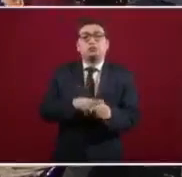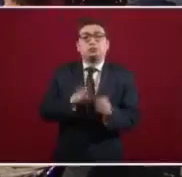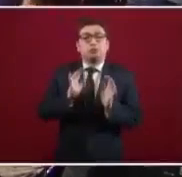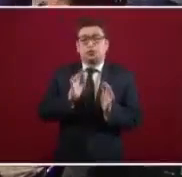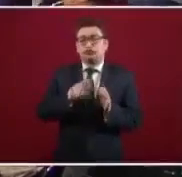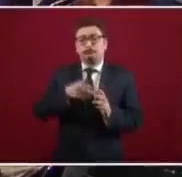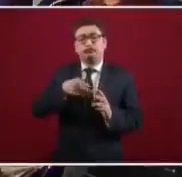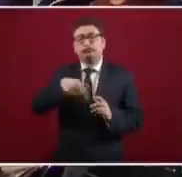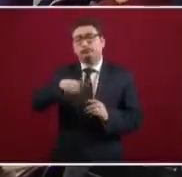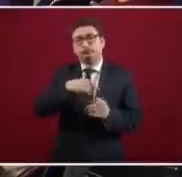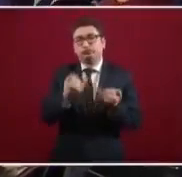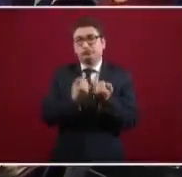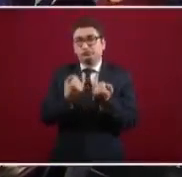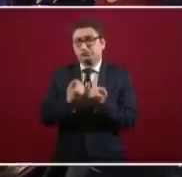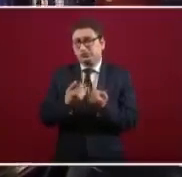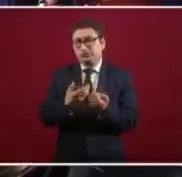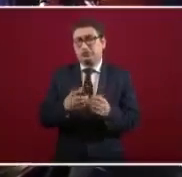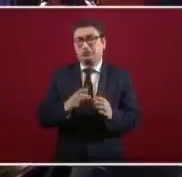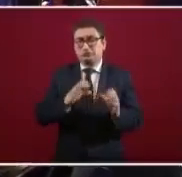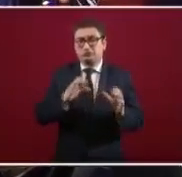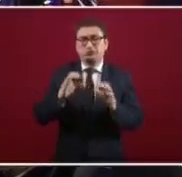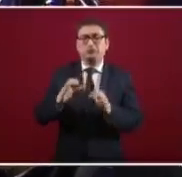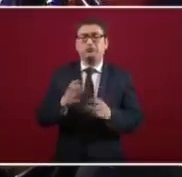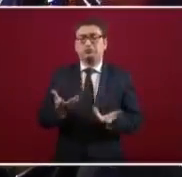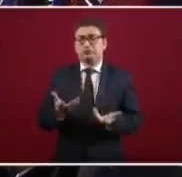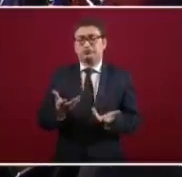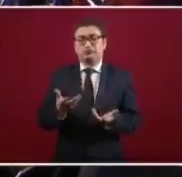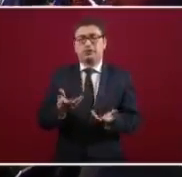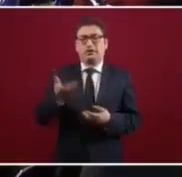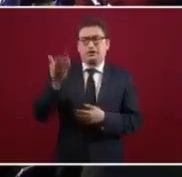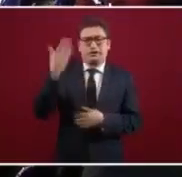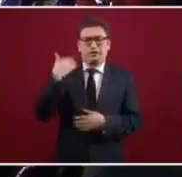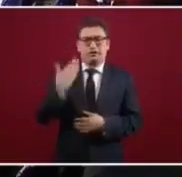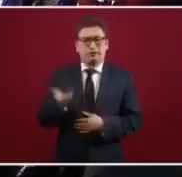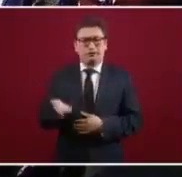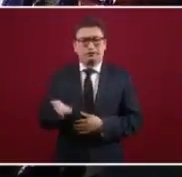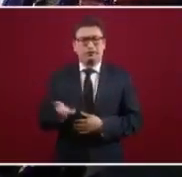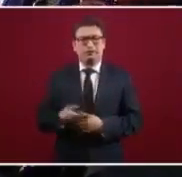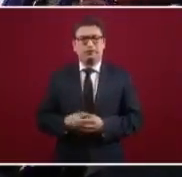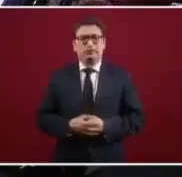los que antes se les